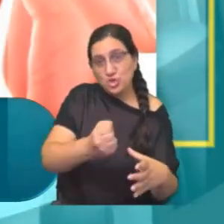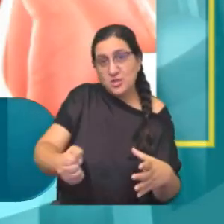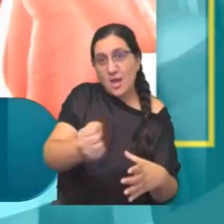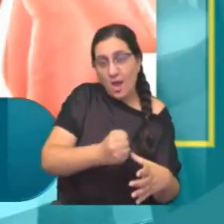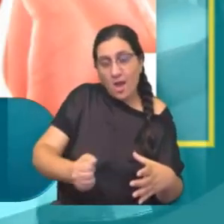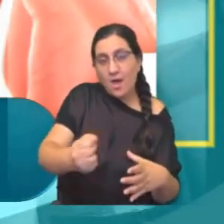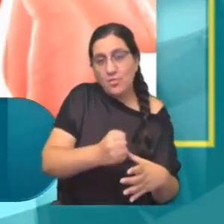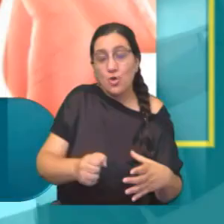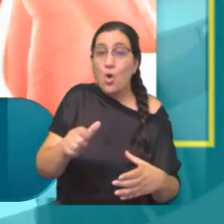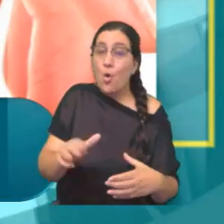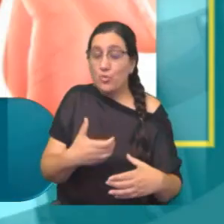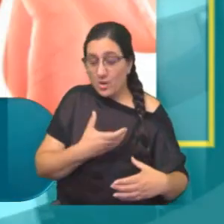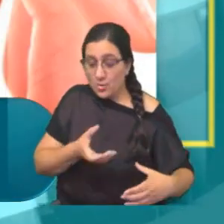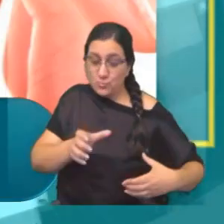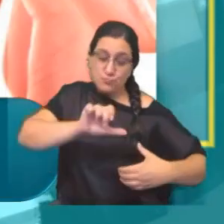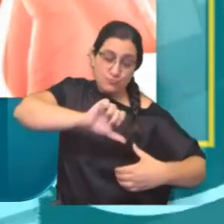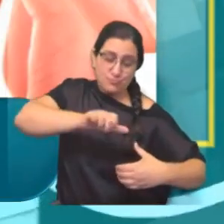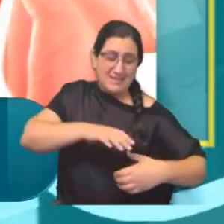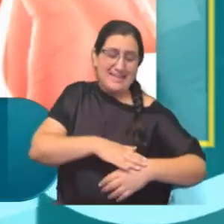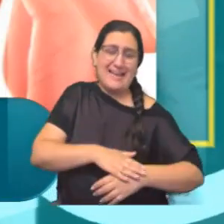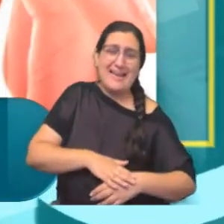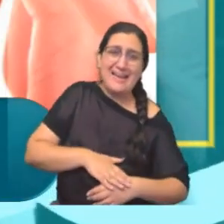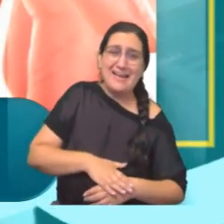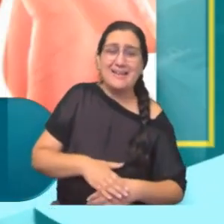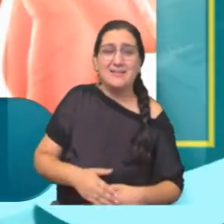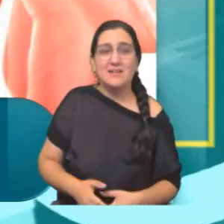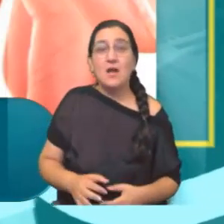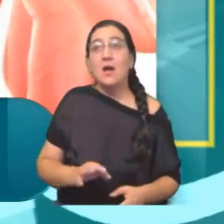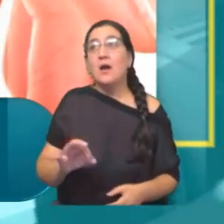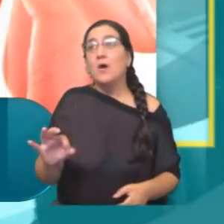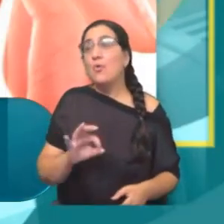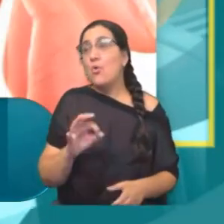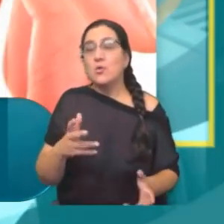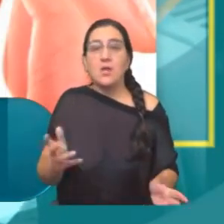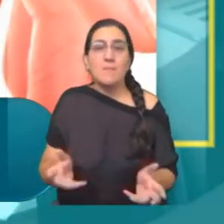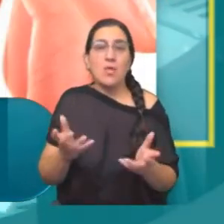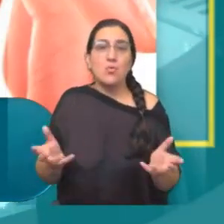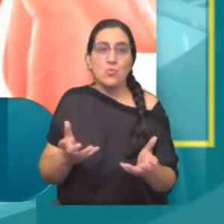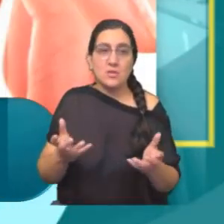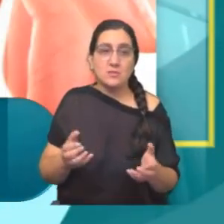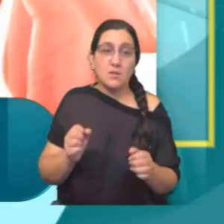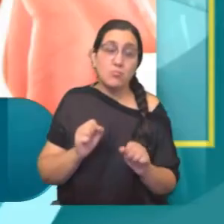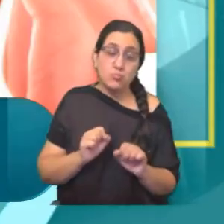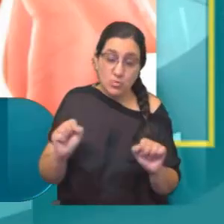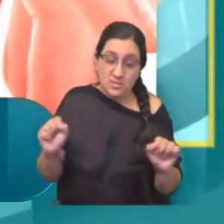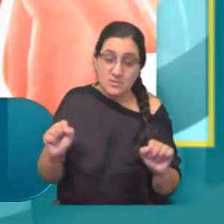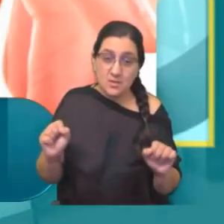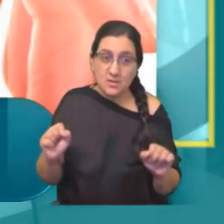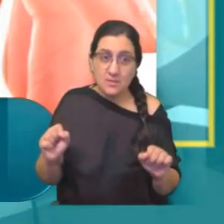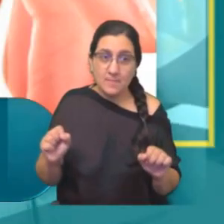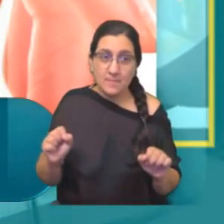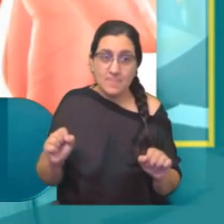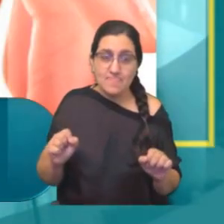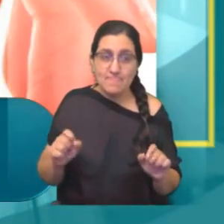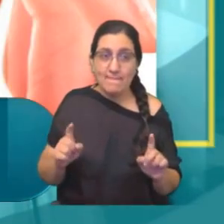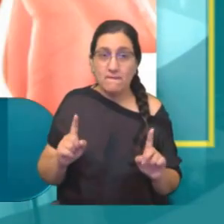del termo, lesiones en todo lo que tiene que ver con quemaduras de la mano en general, pueden ser obviamente causas de incendio